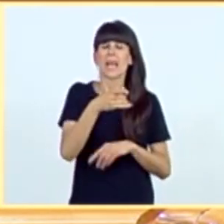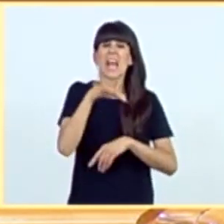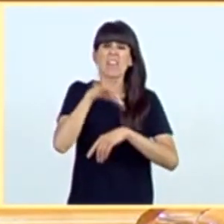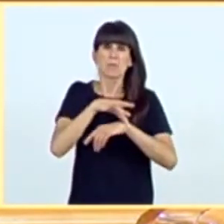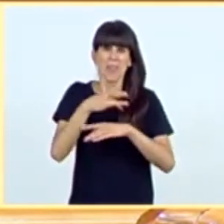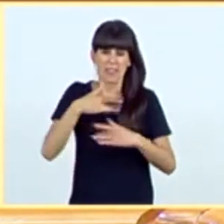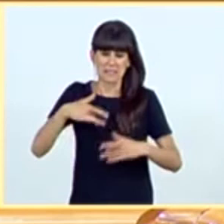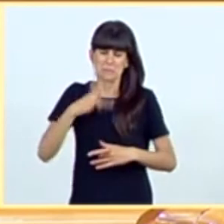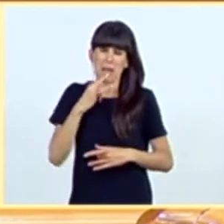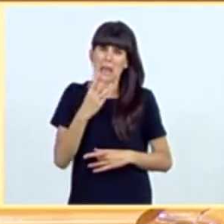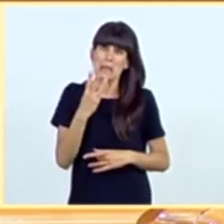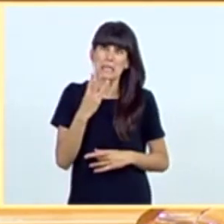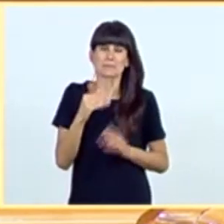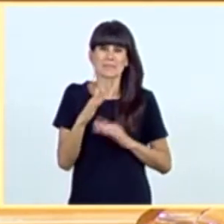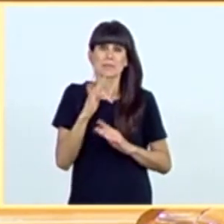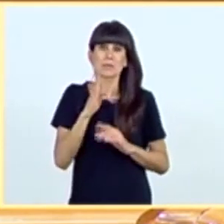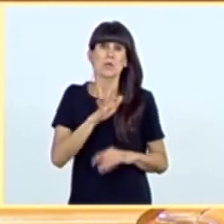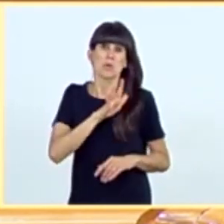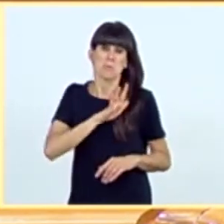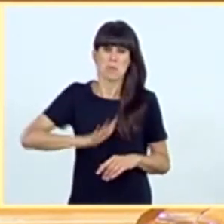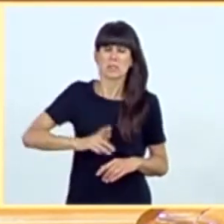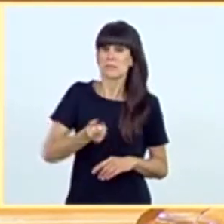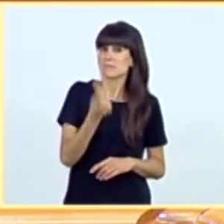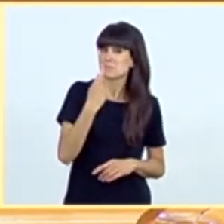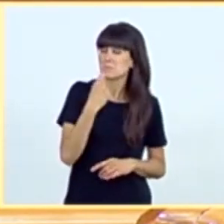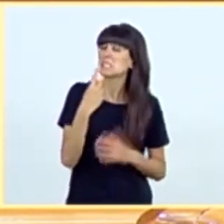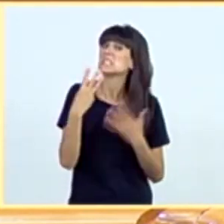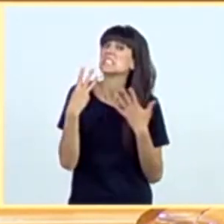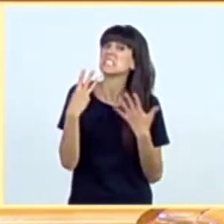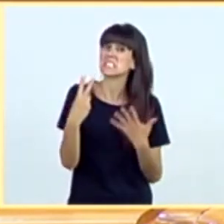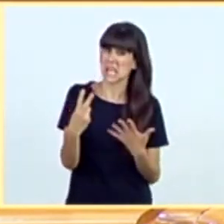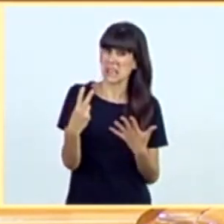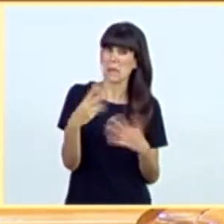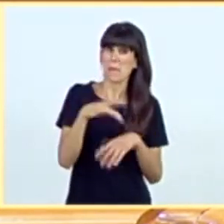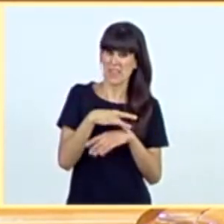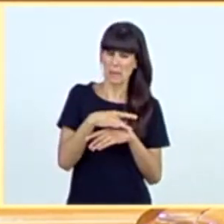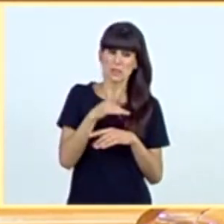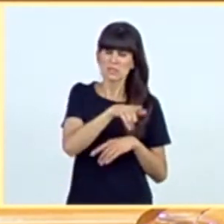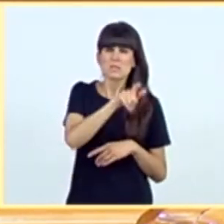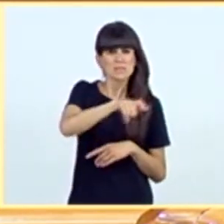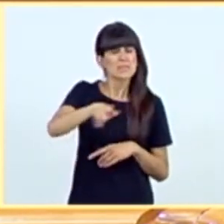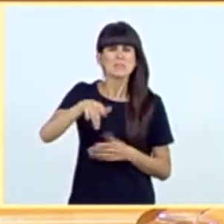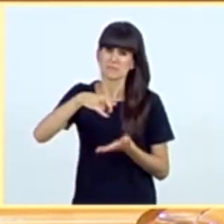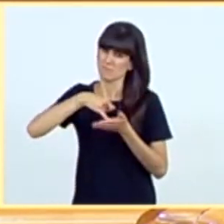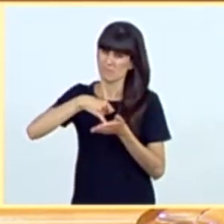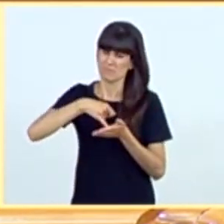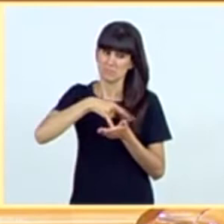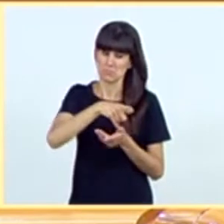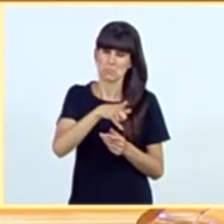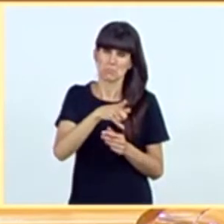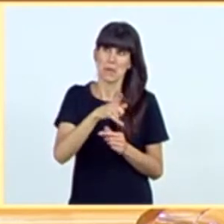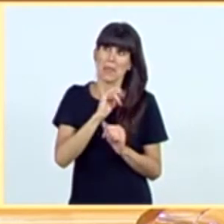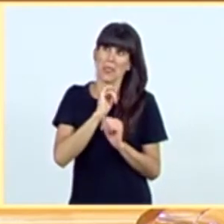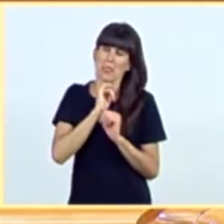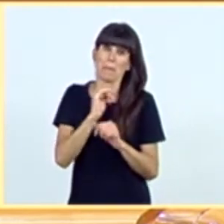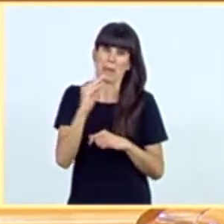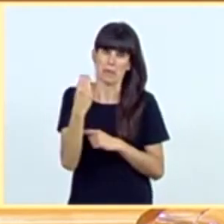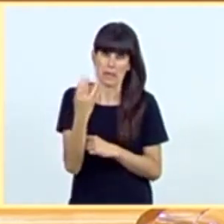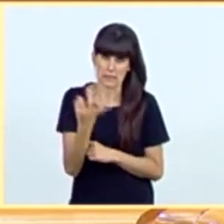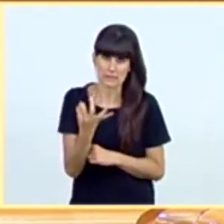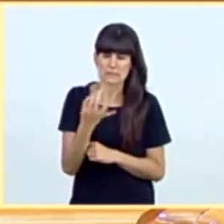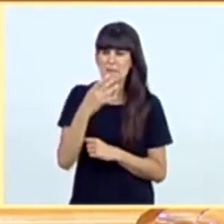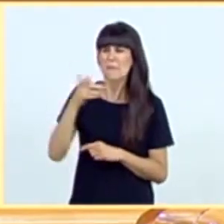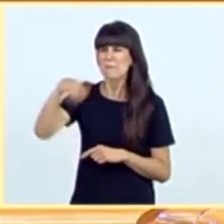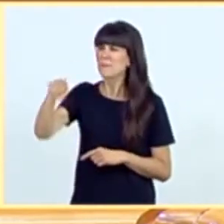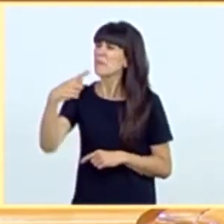de base y que toman al menos más de 7 medicamentos. Por lo tanto, son personas muy vulnerables y por lo general muy dependientes. Ustedes, que tanto hablan